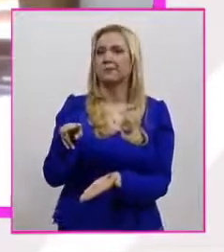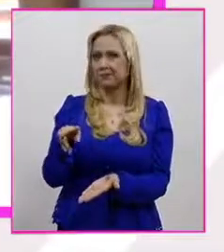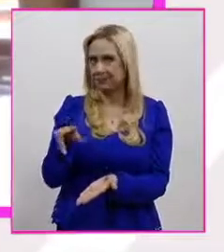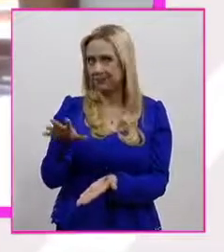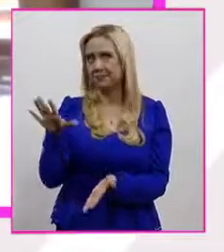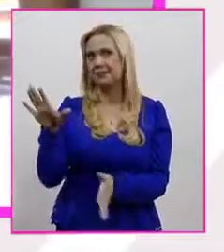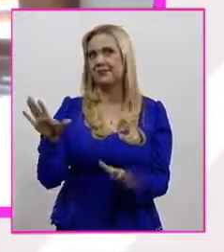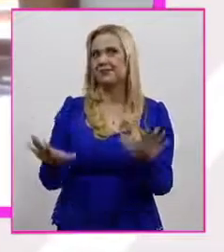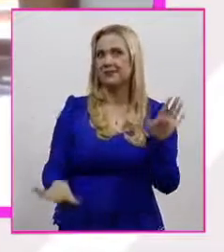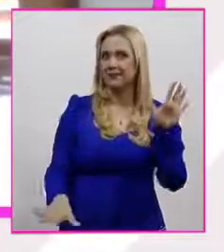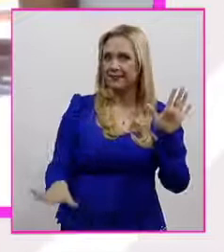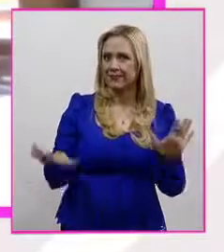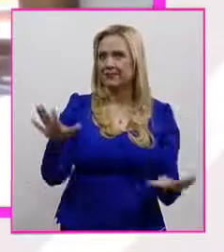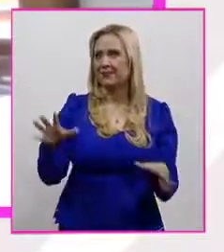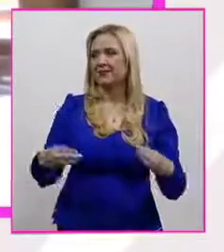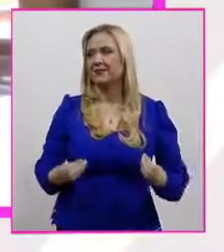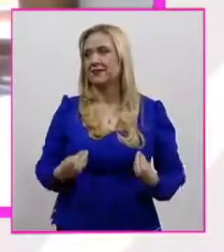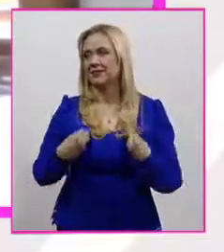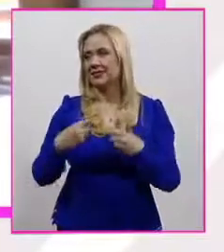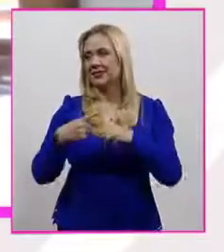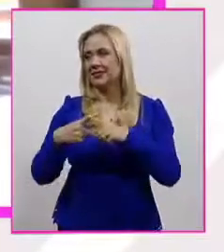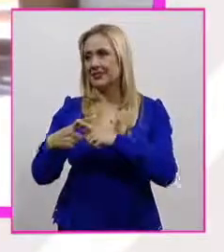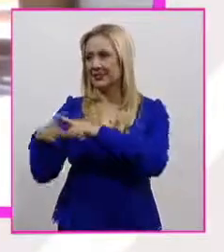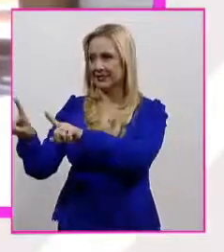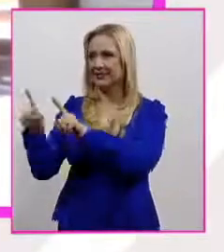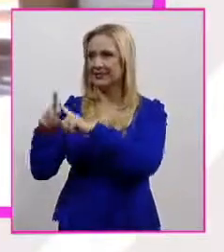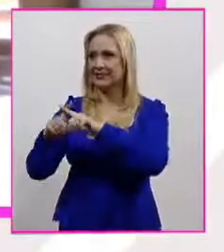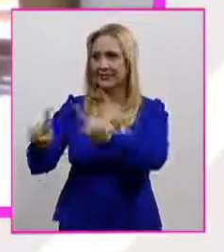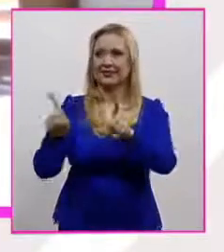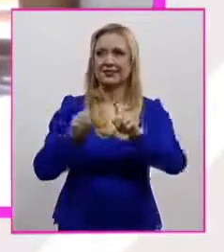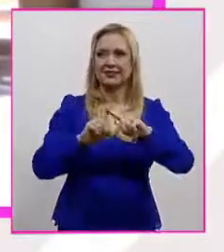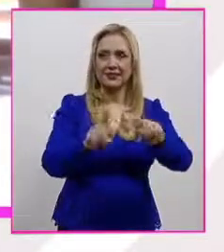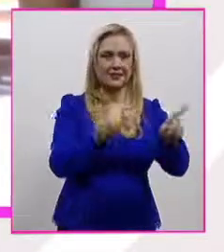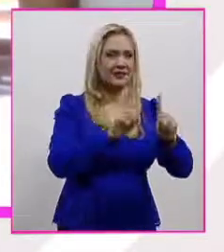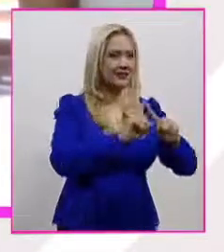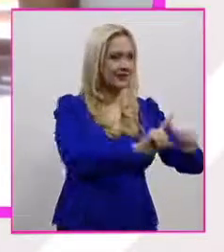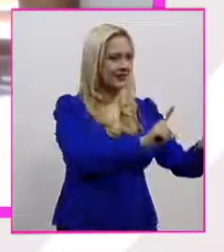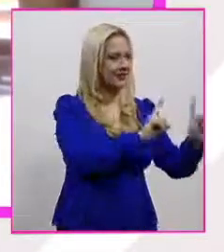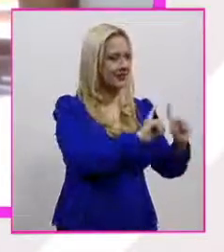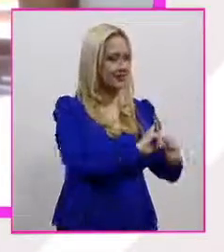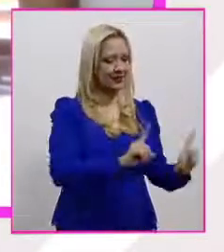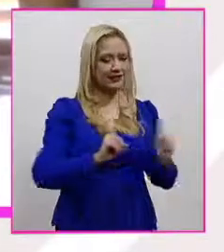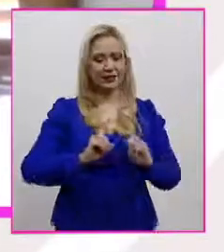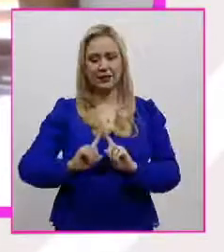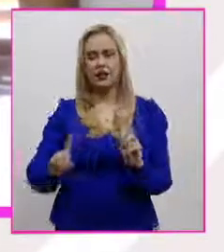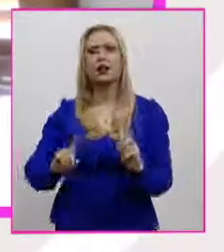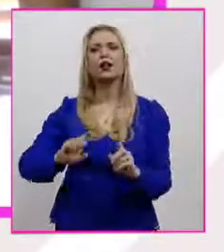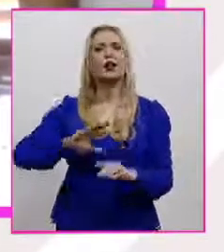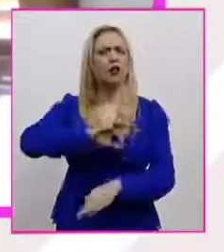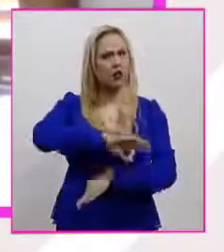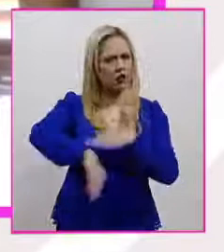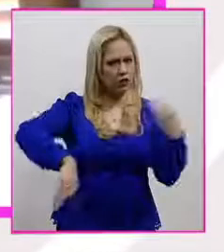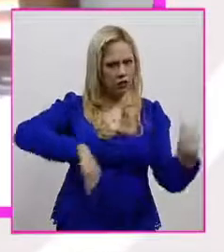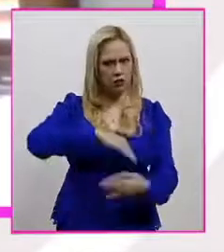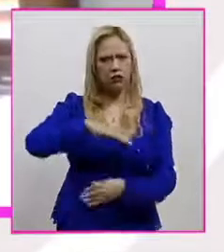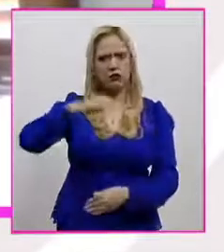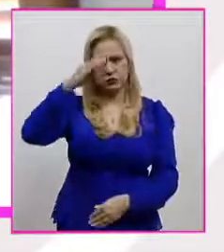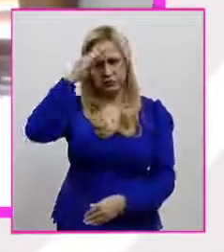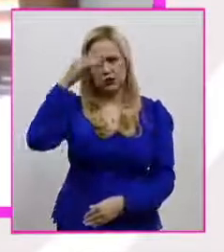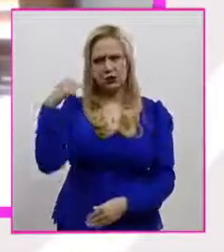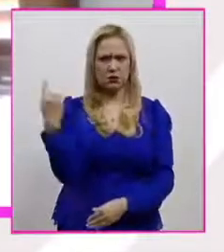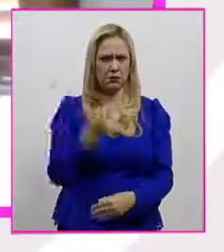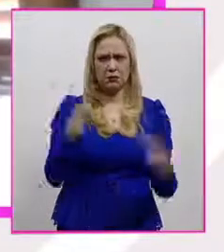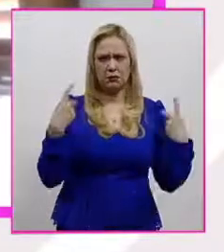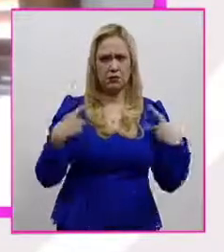y ciertas trayectorias de vida de forma más fácil que otras. Es decir, todos podemos pensar que pues,